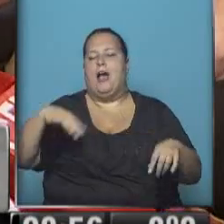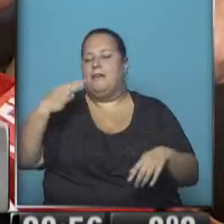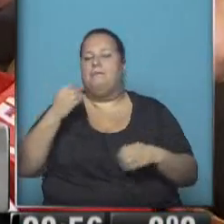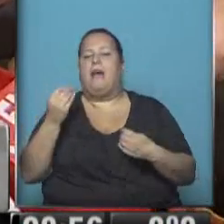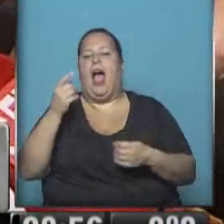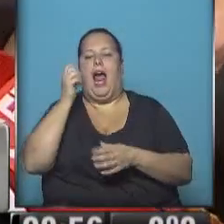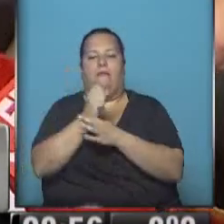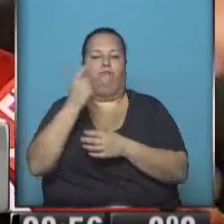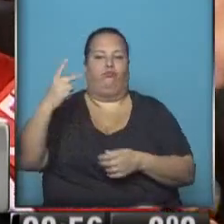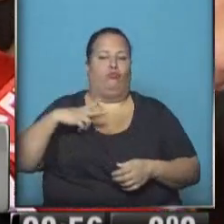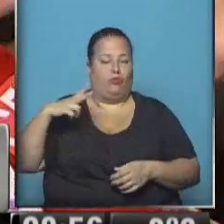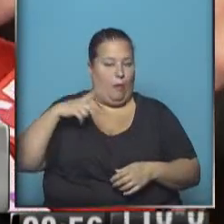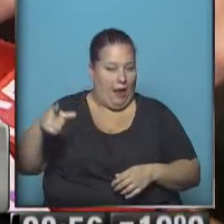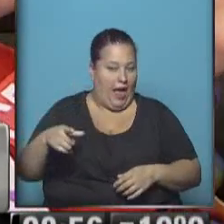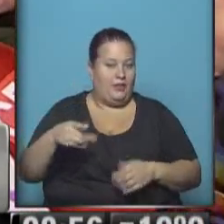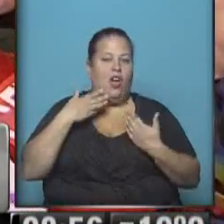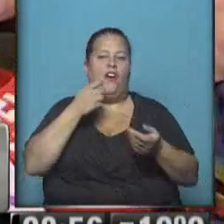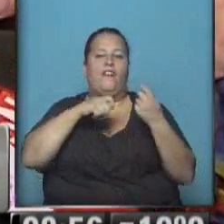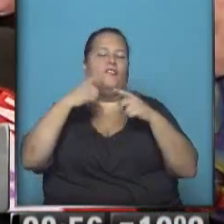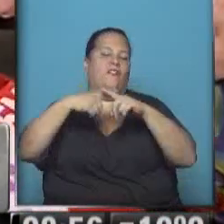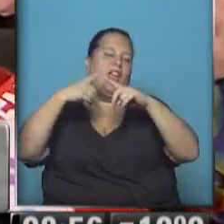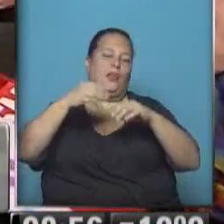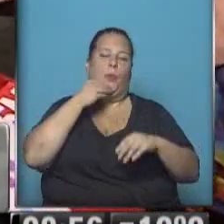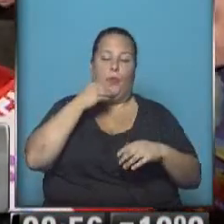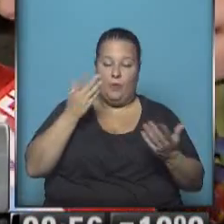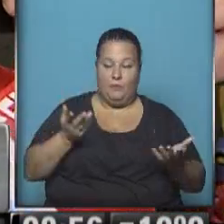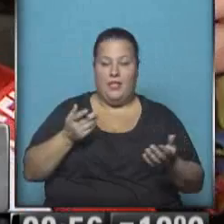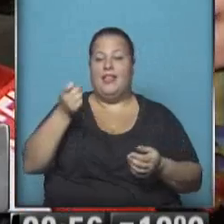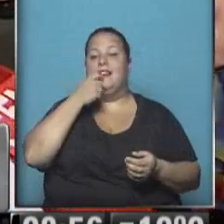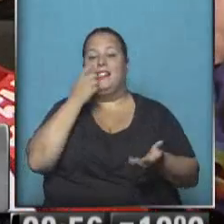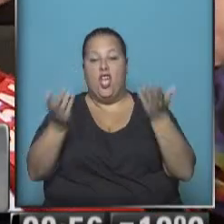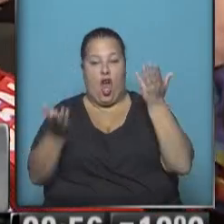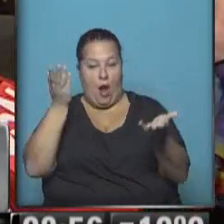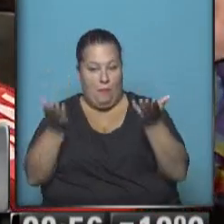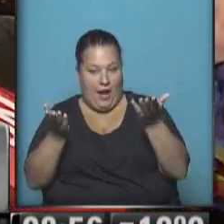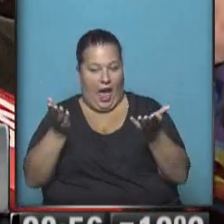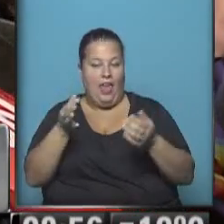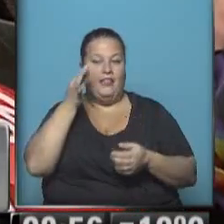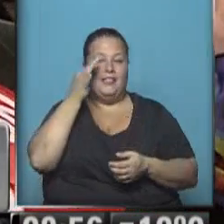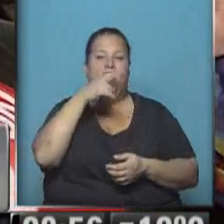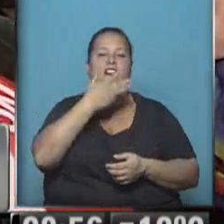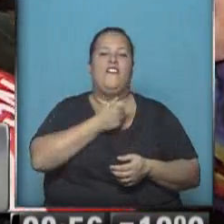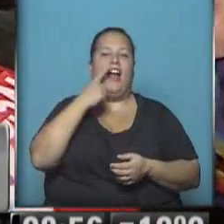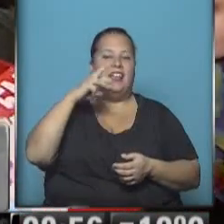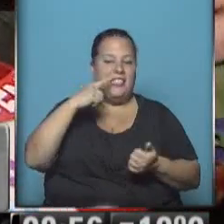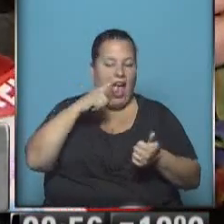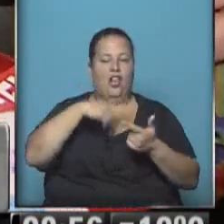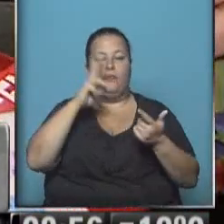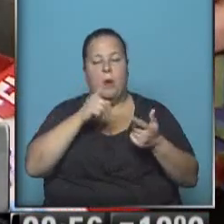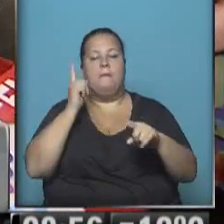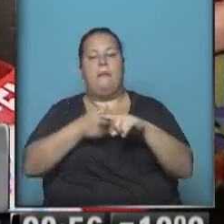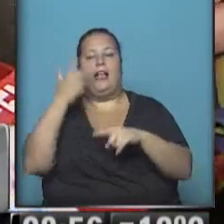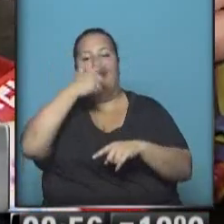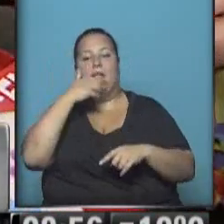aquellos grandes patrimonios a través de eventos sociales bueno si uno compara eso con los testimonios falsean yo vivo más lo del